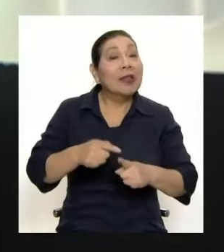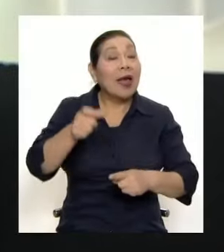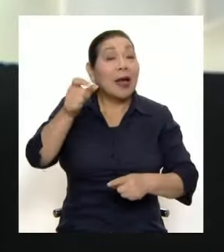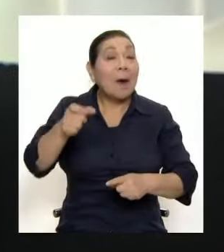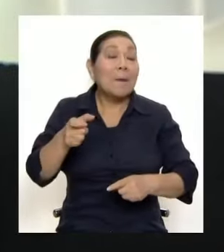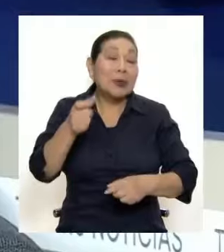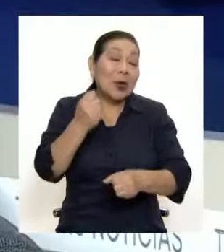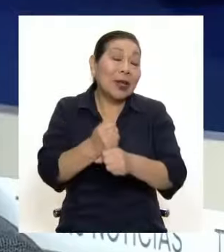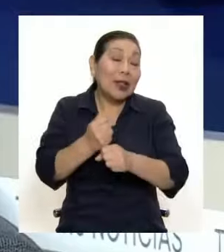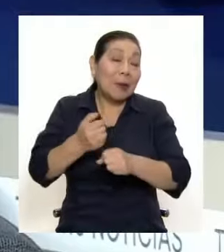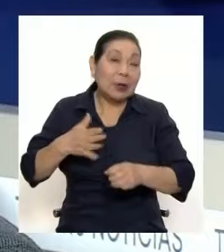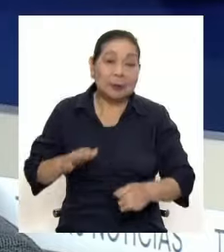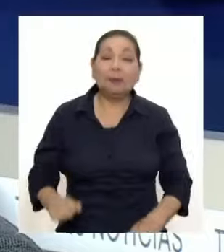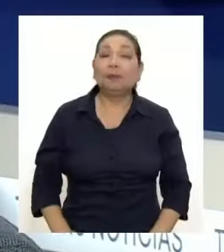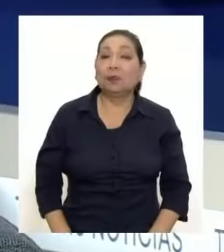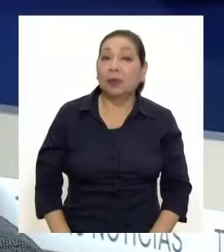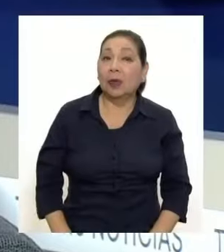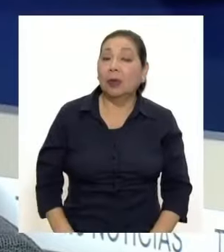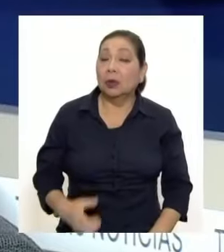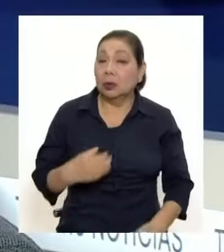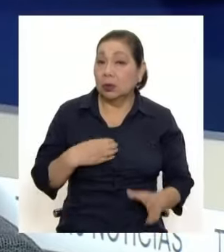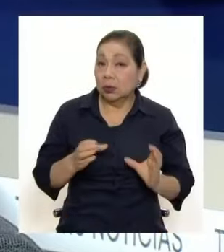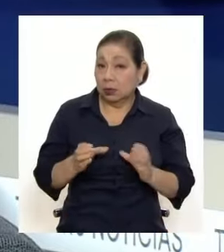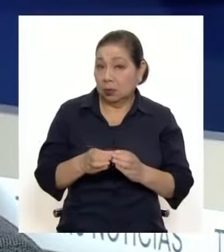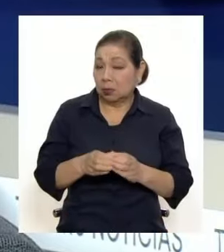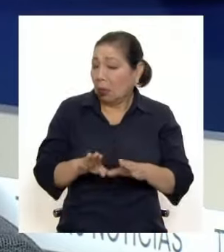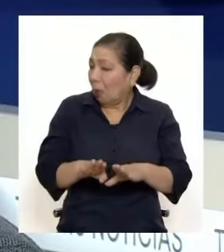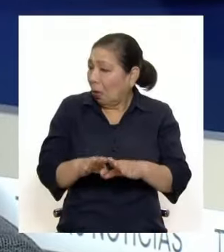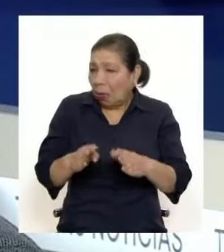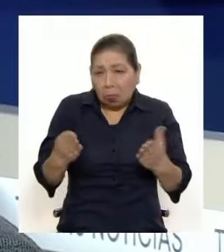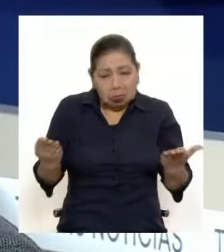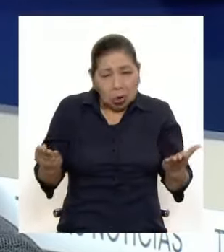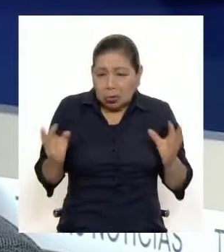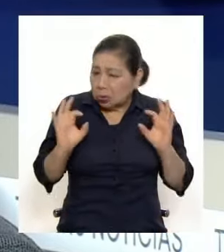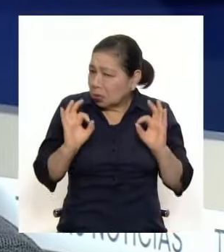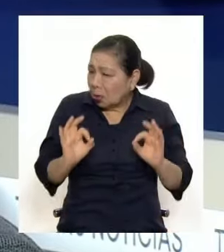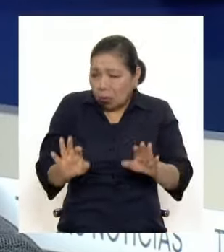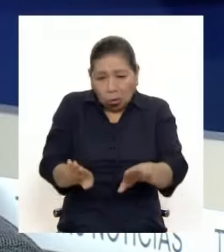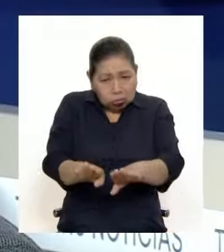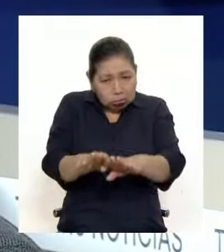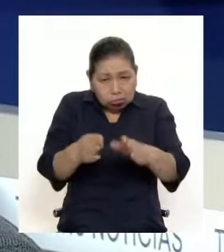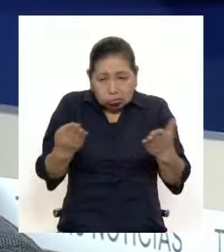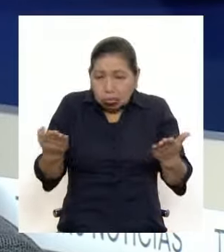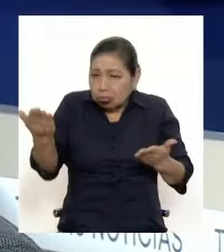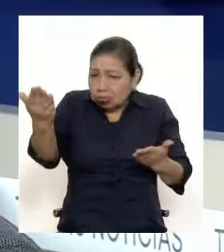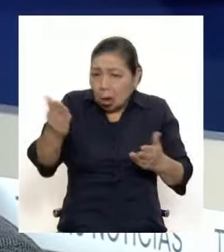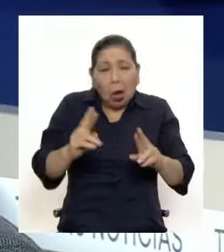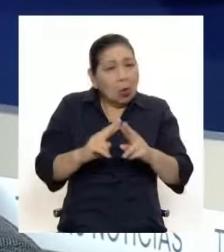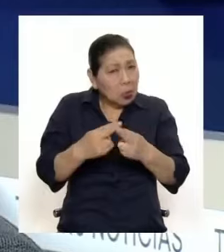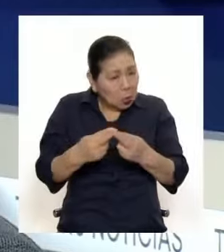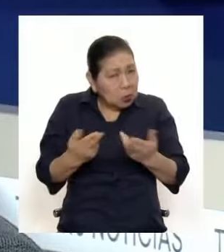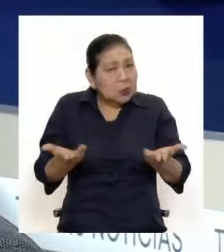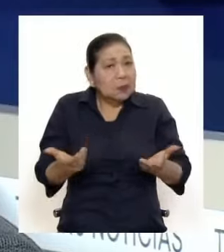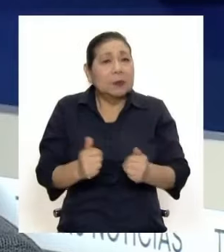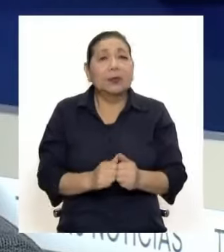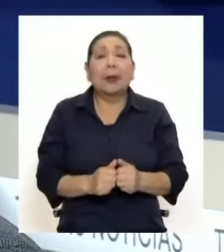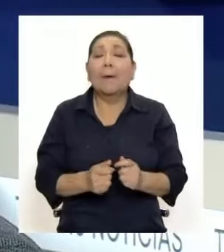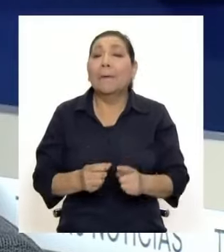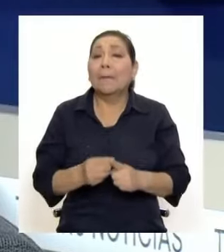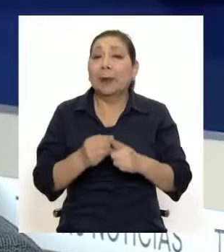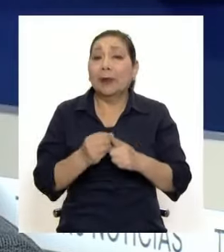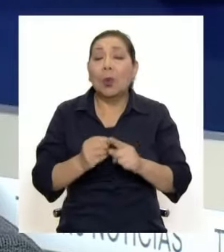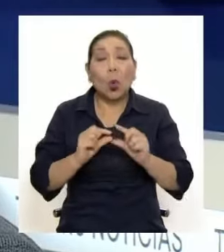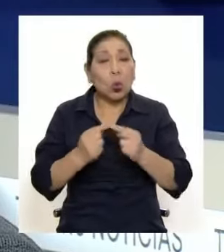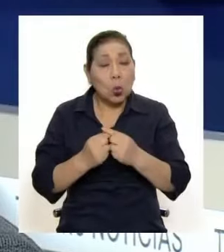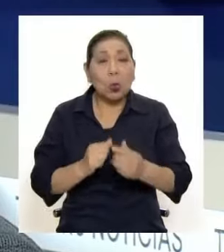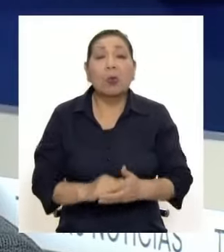este rubro sí Nosotros somos una gestión de puertas abiertas permanentemente tenemos reuniones con los principales